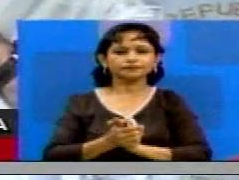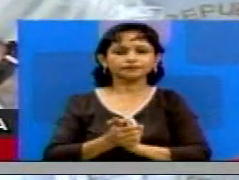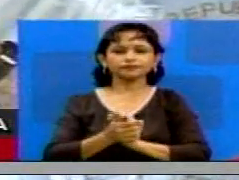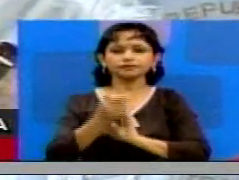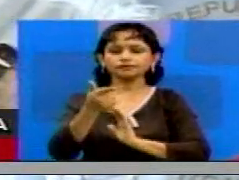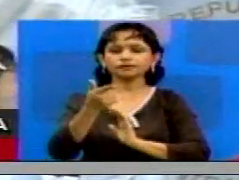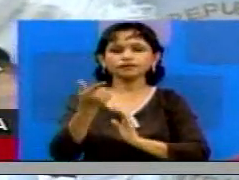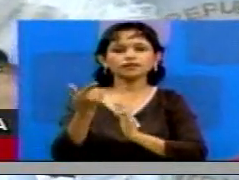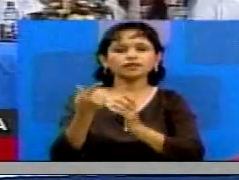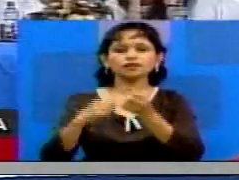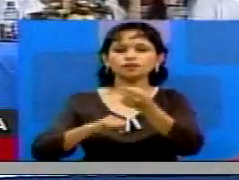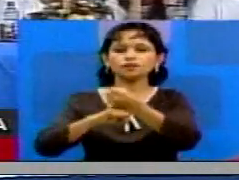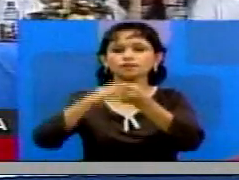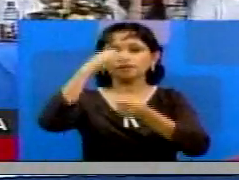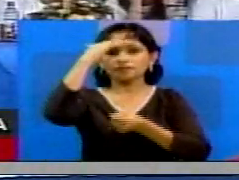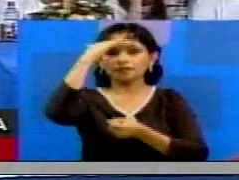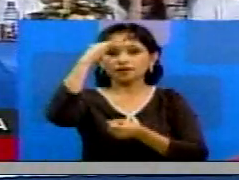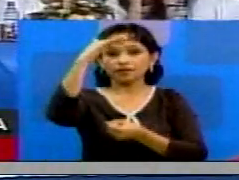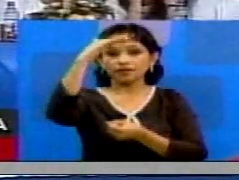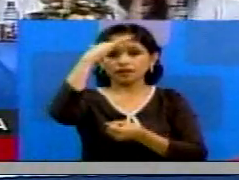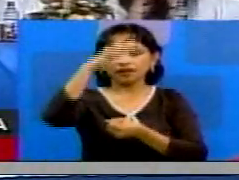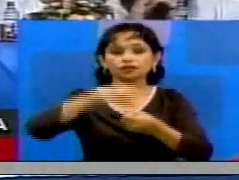con la cooperación de México.